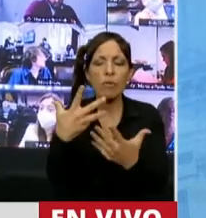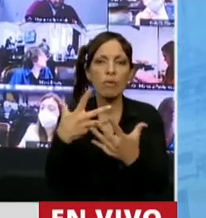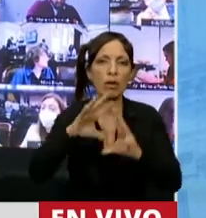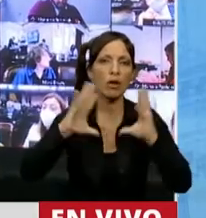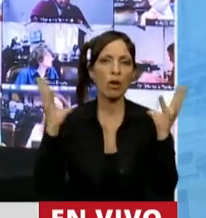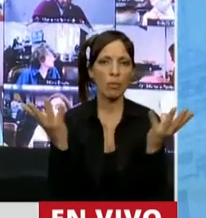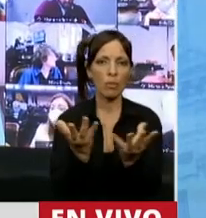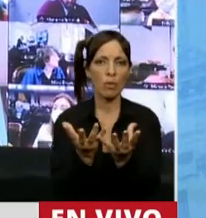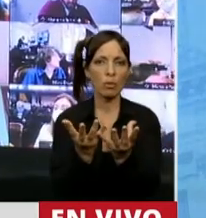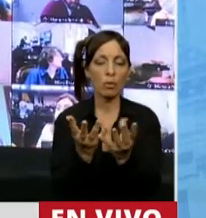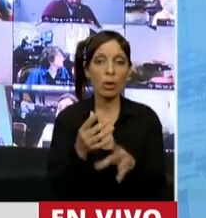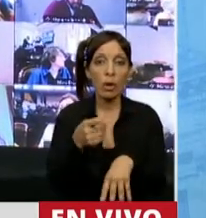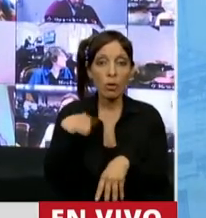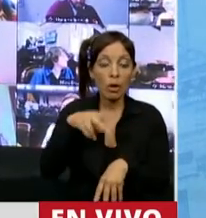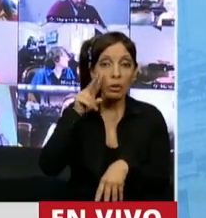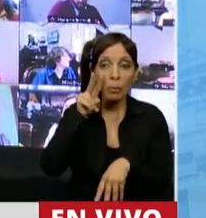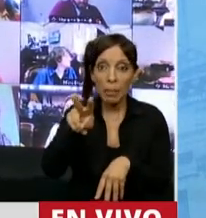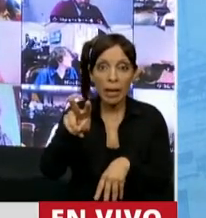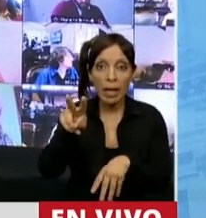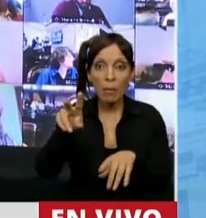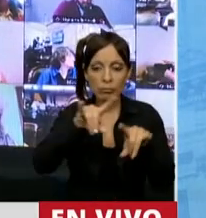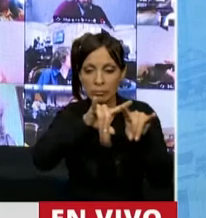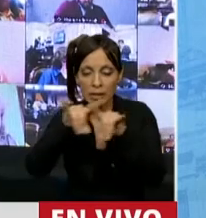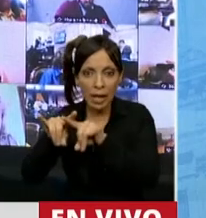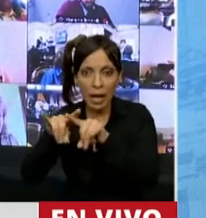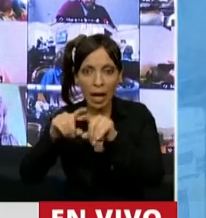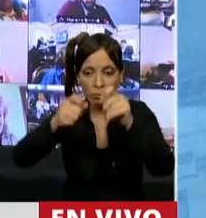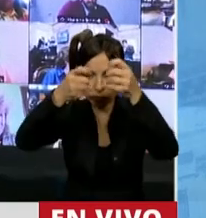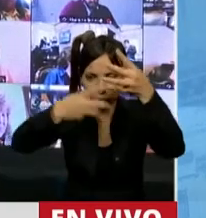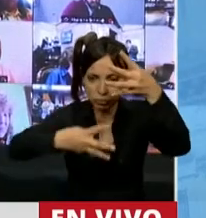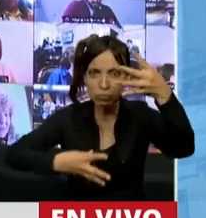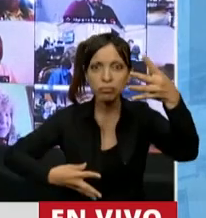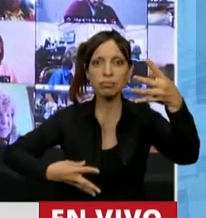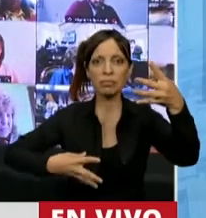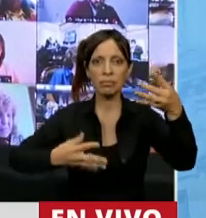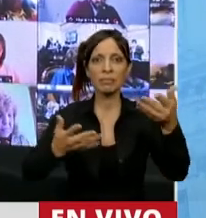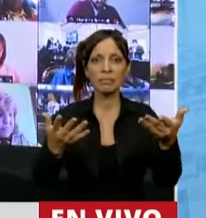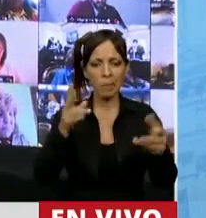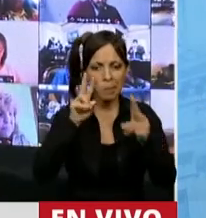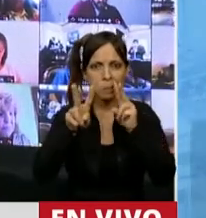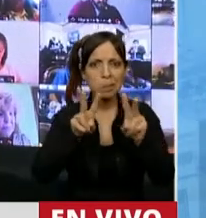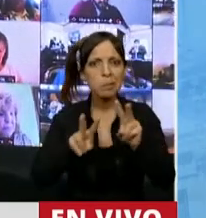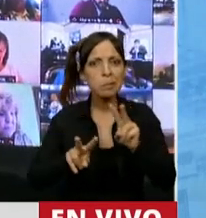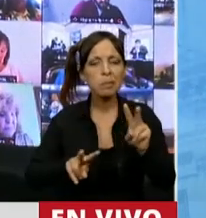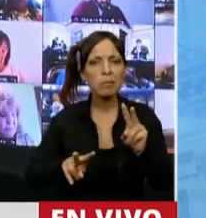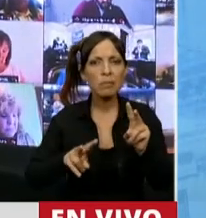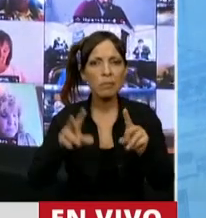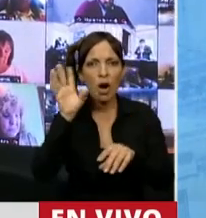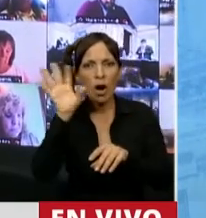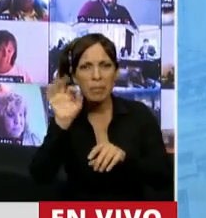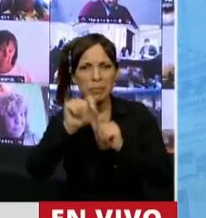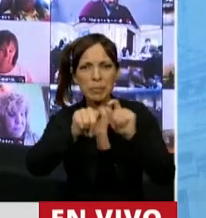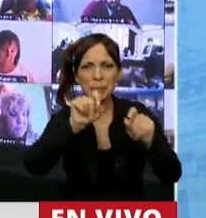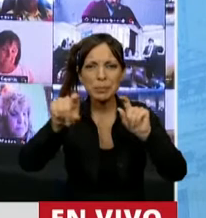se nos caían las lágrimas cuando abríamos las páginas de internet y veíamos los que decían en el